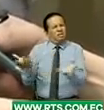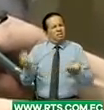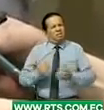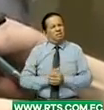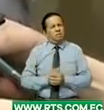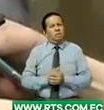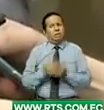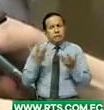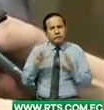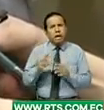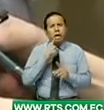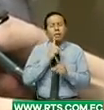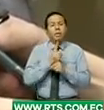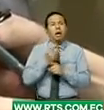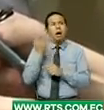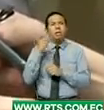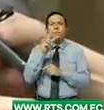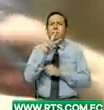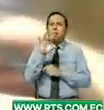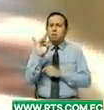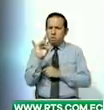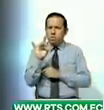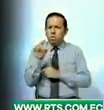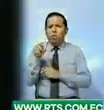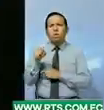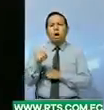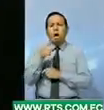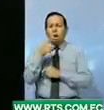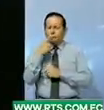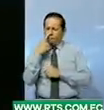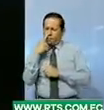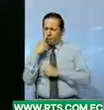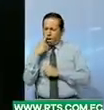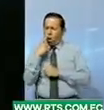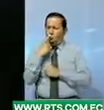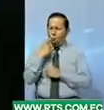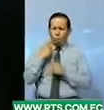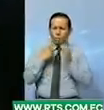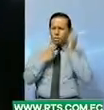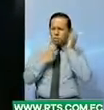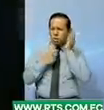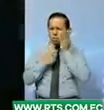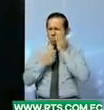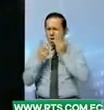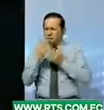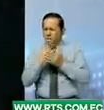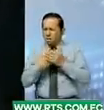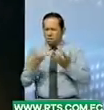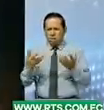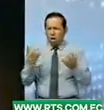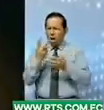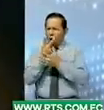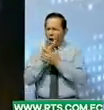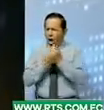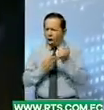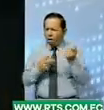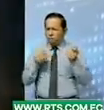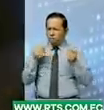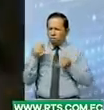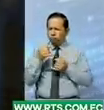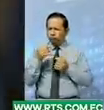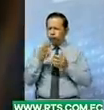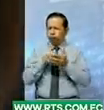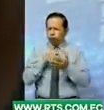al padrastro, a la madre y a la menor. Actualmente, los dos ya enfrentan un proceso calificado como